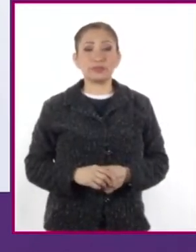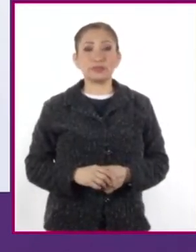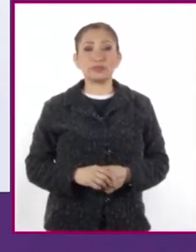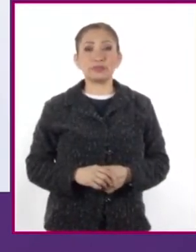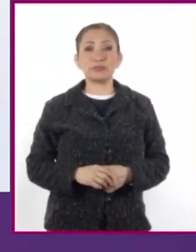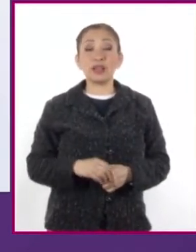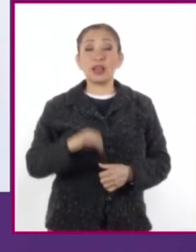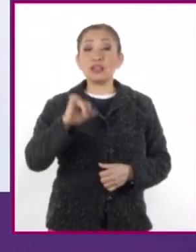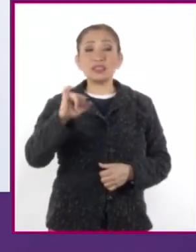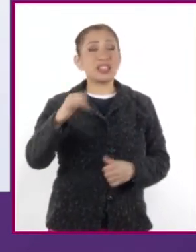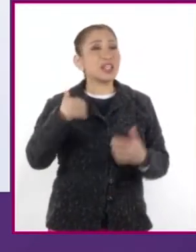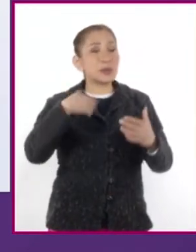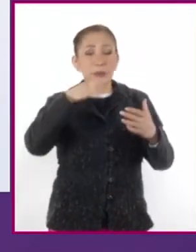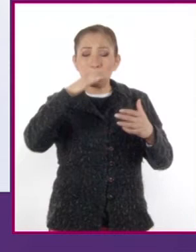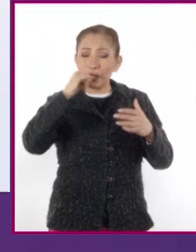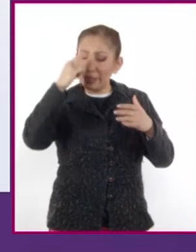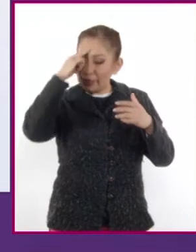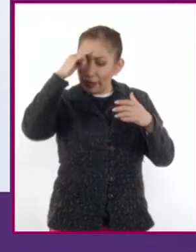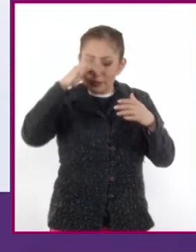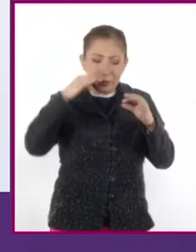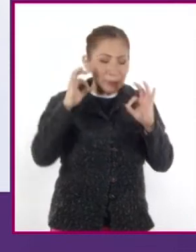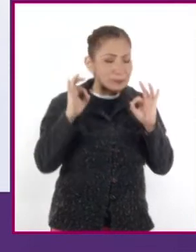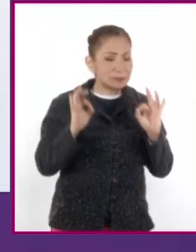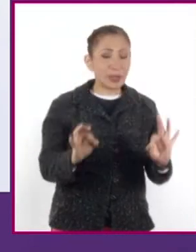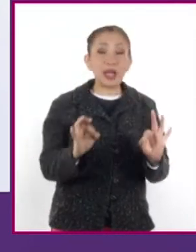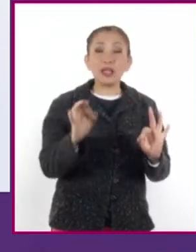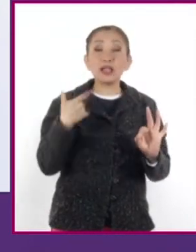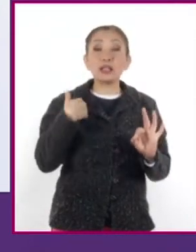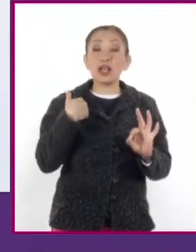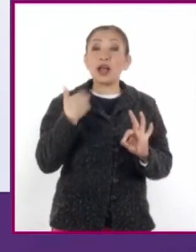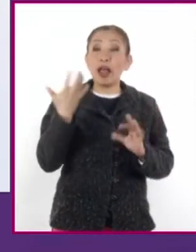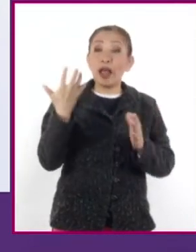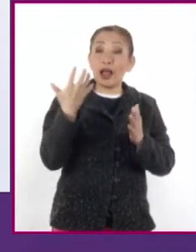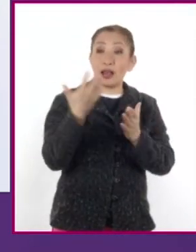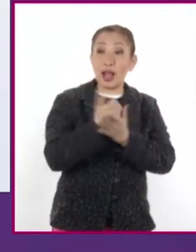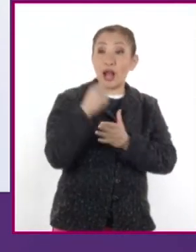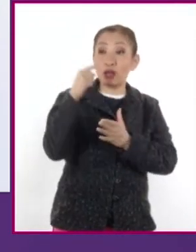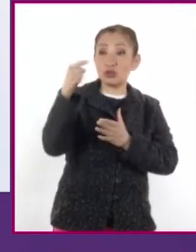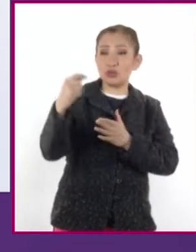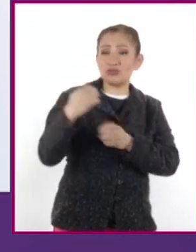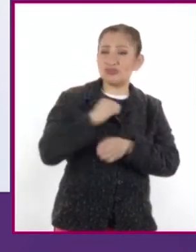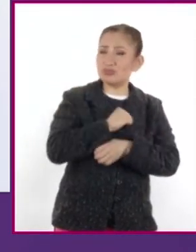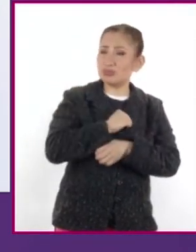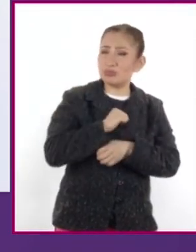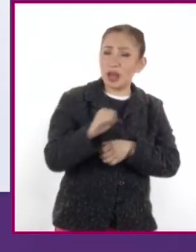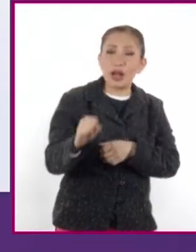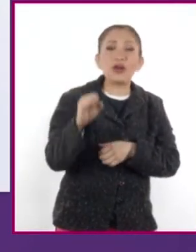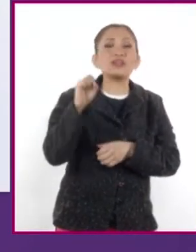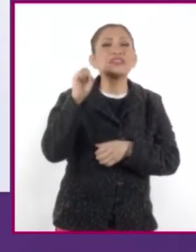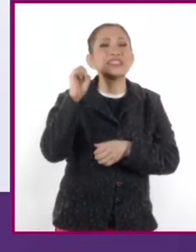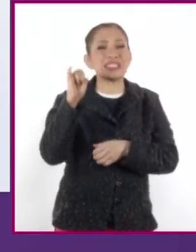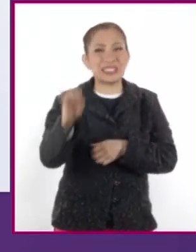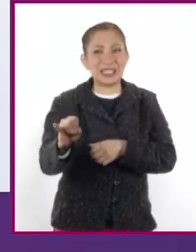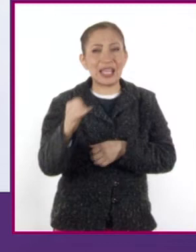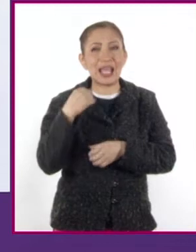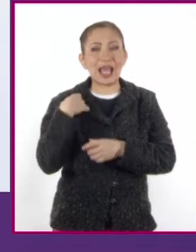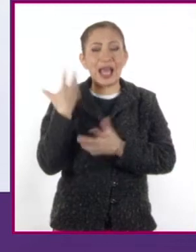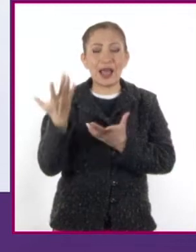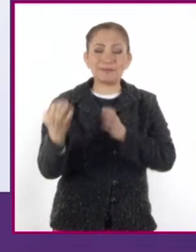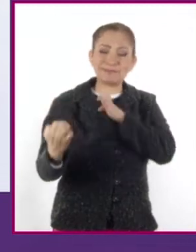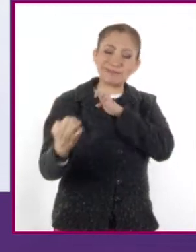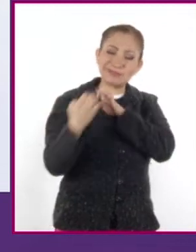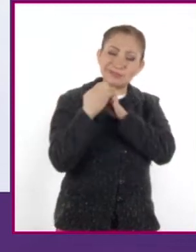Más blasonar no puedes satisfecho de que triunfa de mí tu tiranía, que aunque dejas burlado el